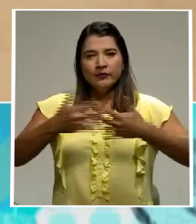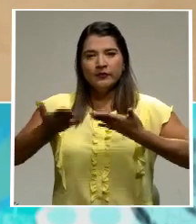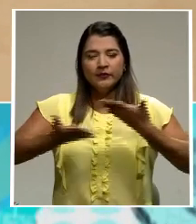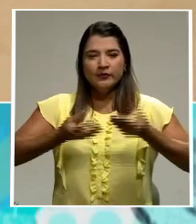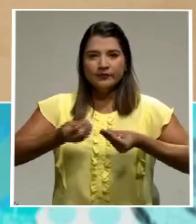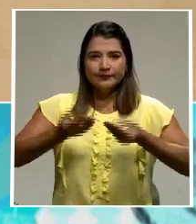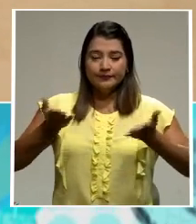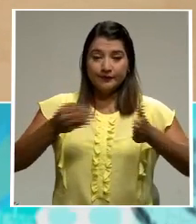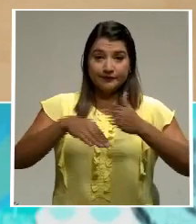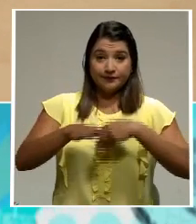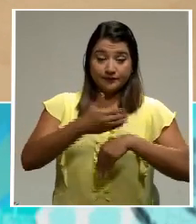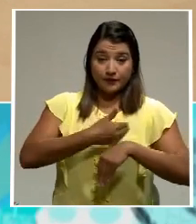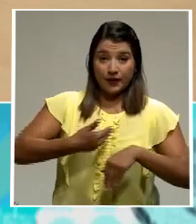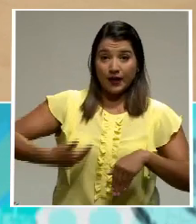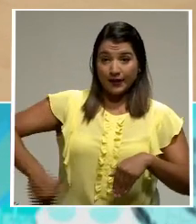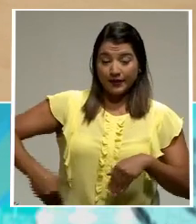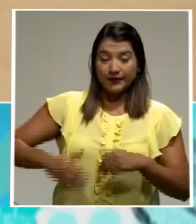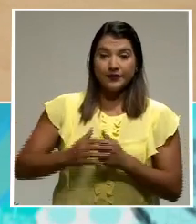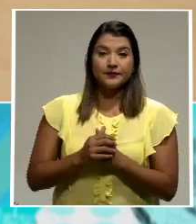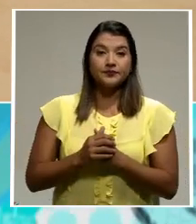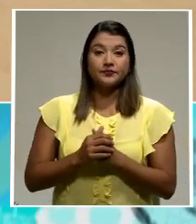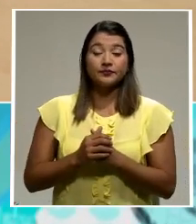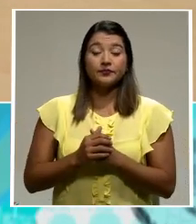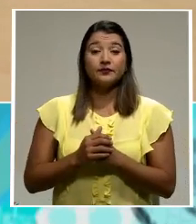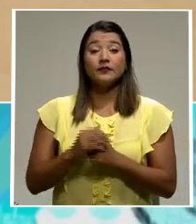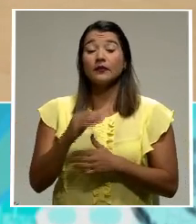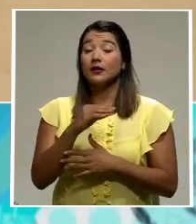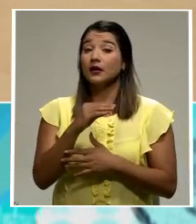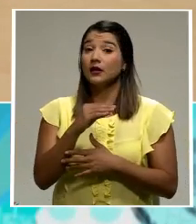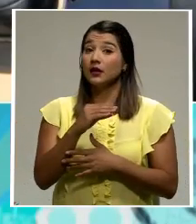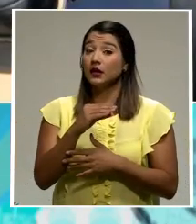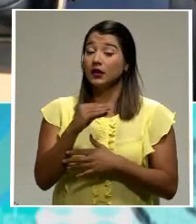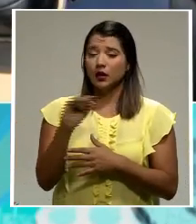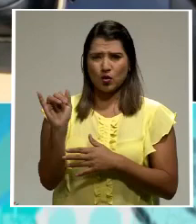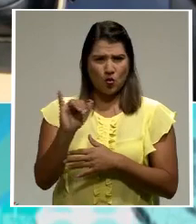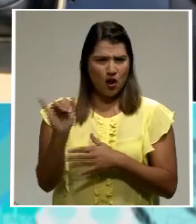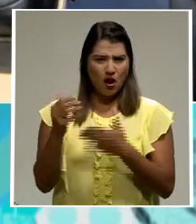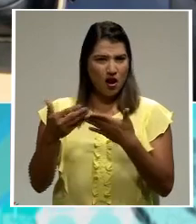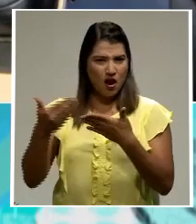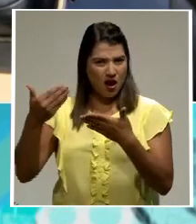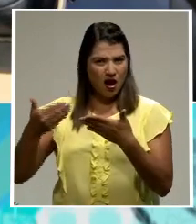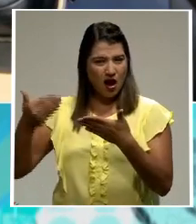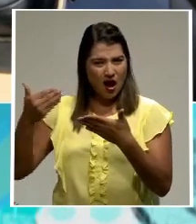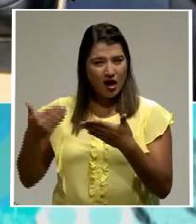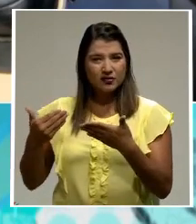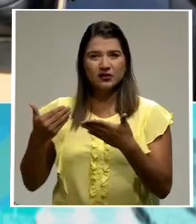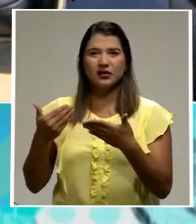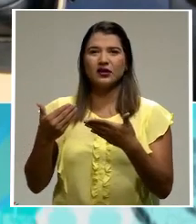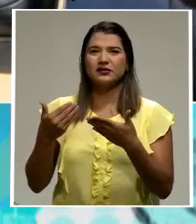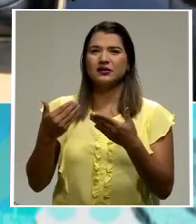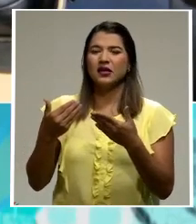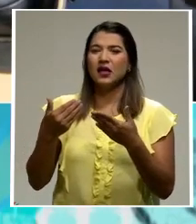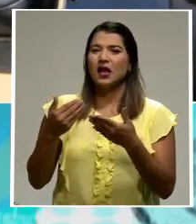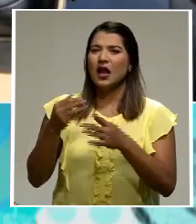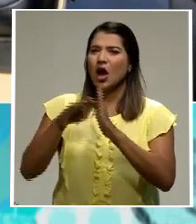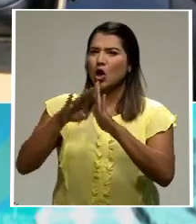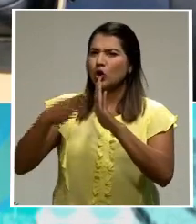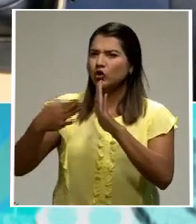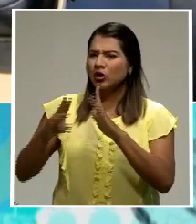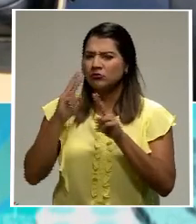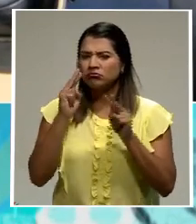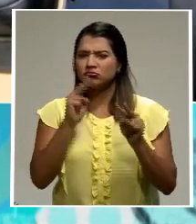pesar de incluso los cuestionamientos que se han dado con informes de la Contraloría donde